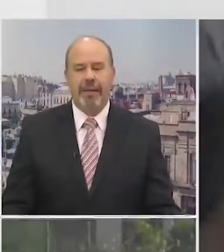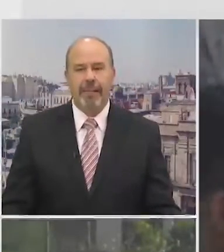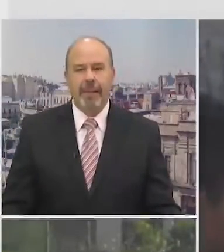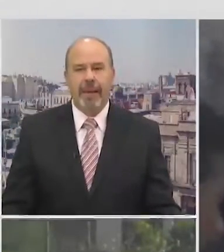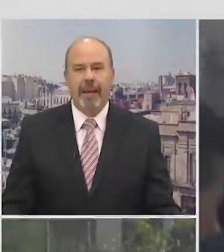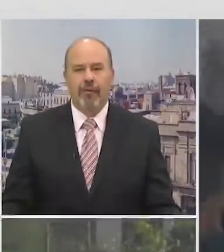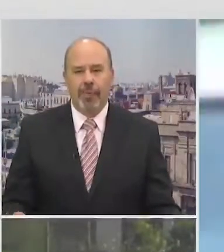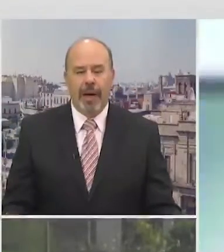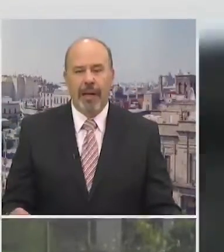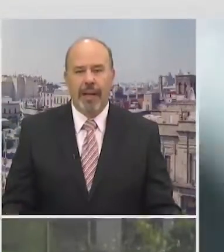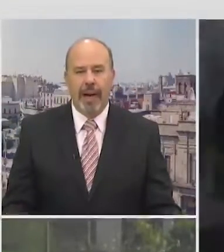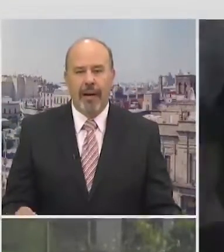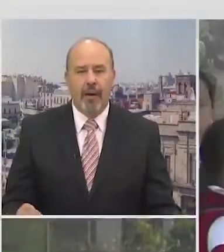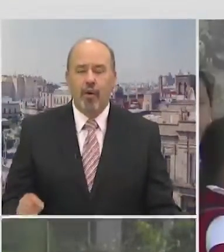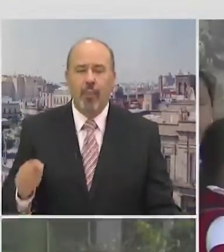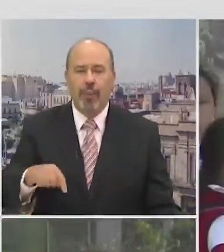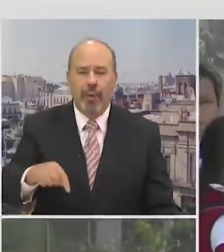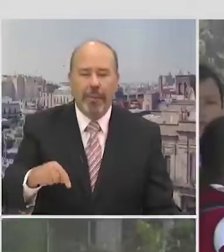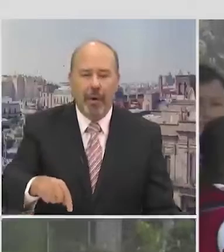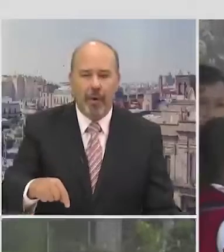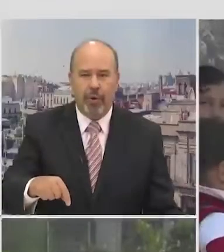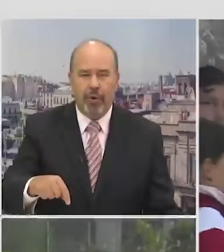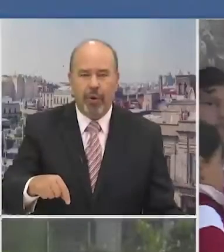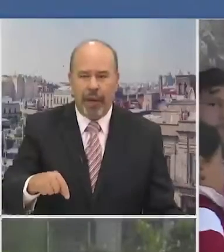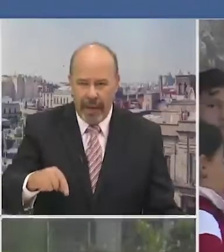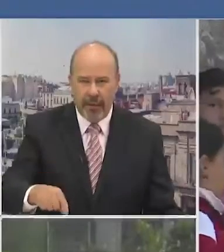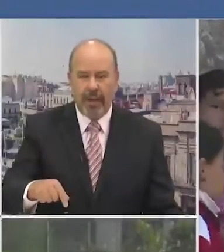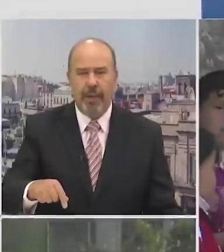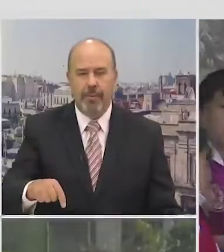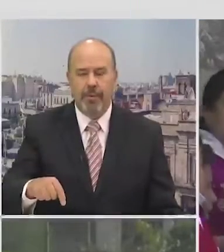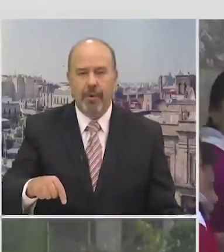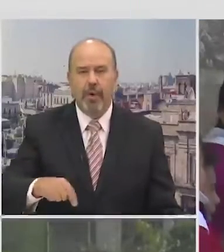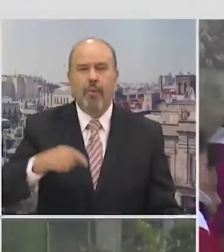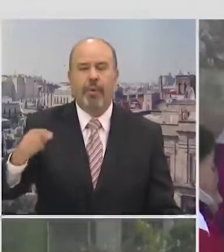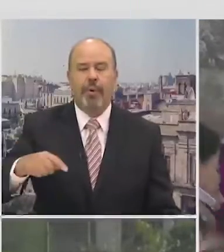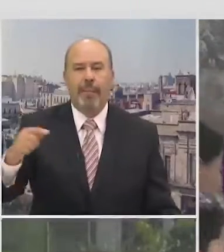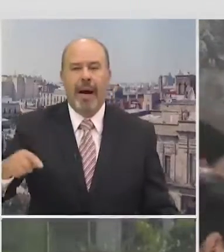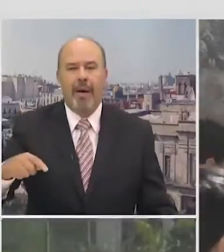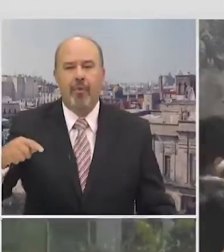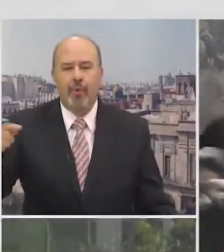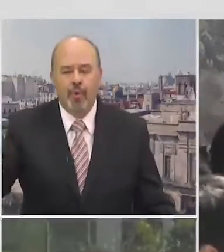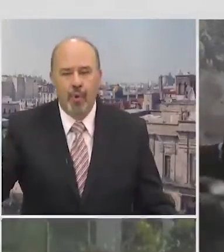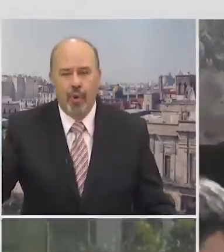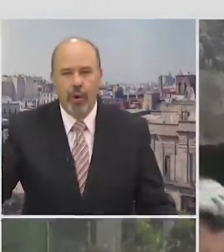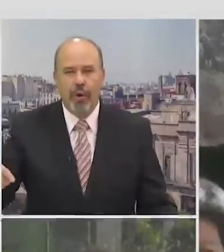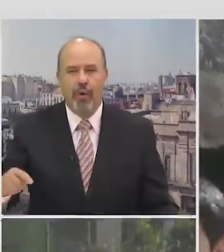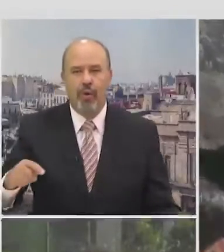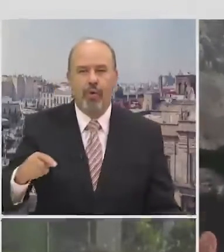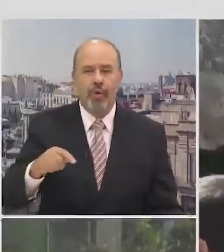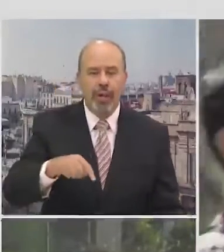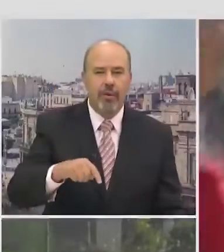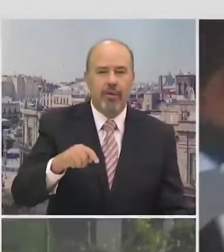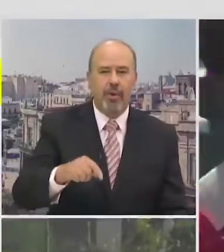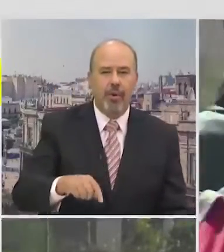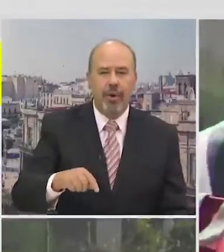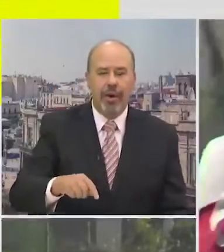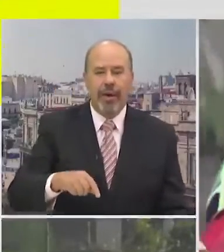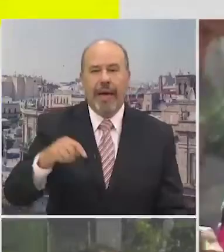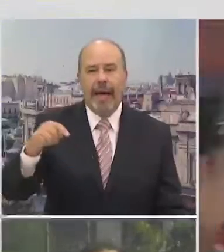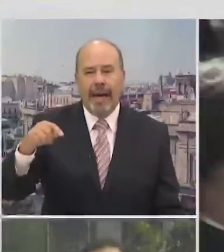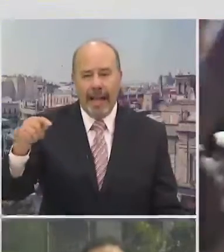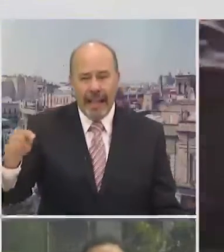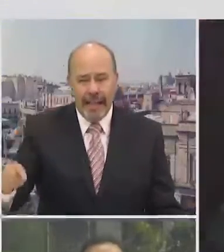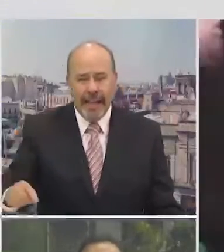parece que nos va a generar un problema hoy que ya lo tenemos un problema a futuro con los niños de hoy